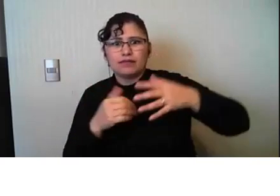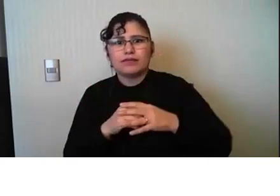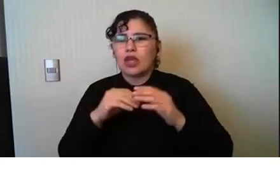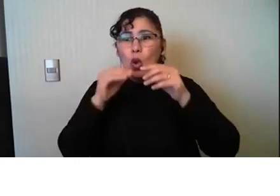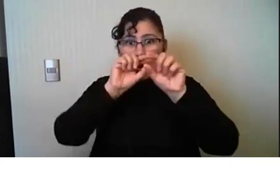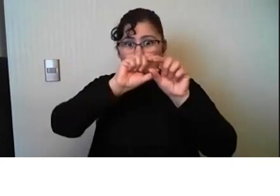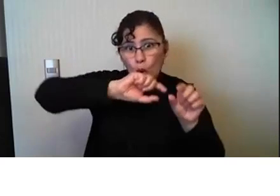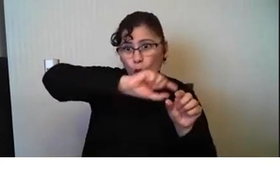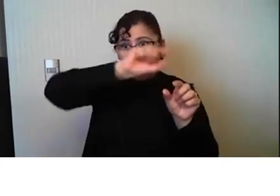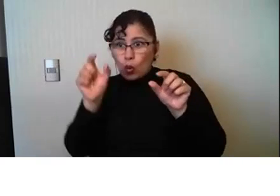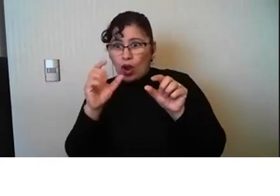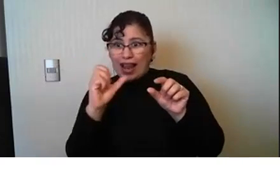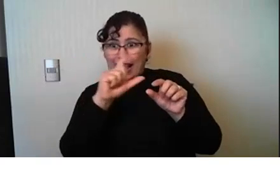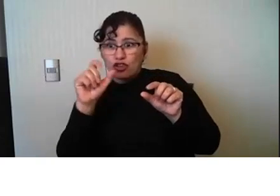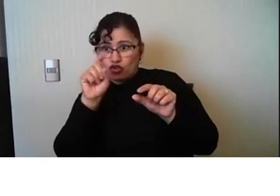¿ya?